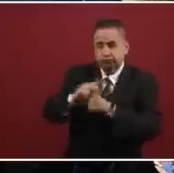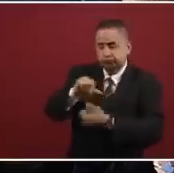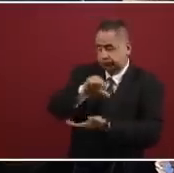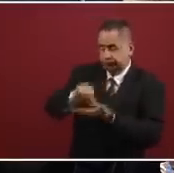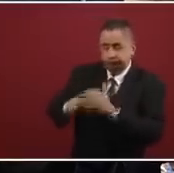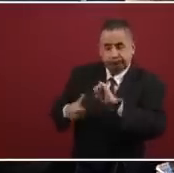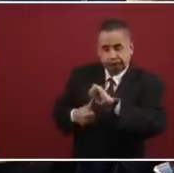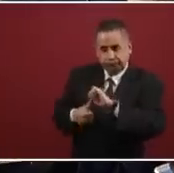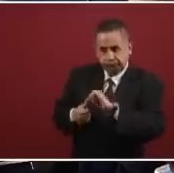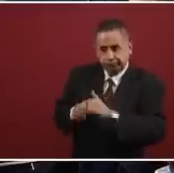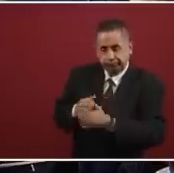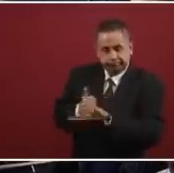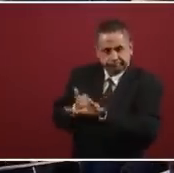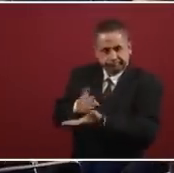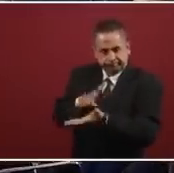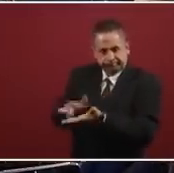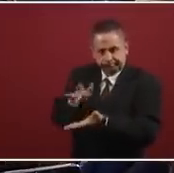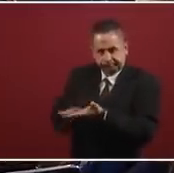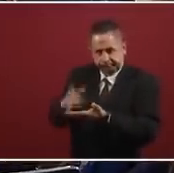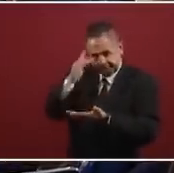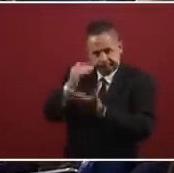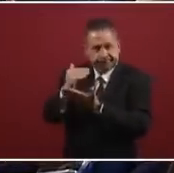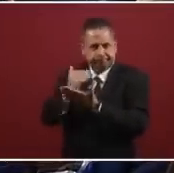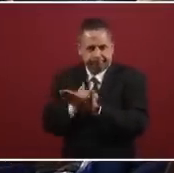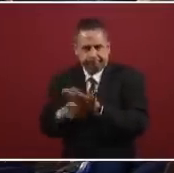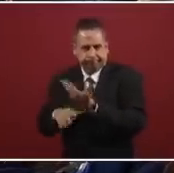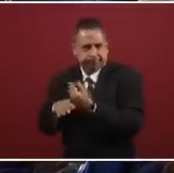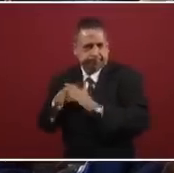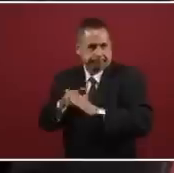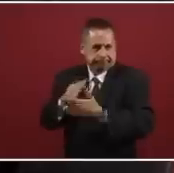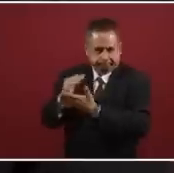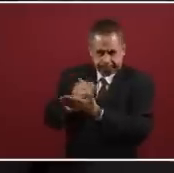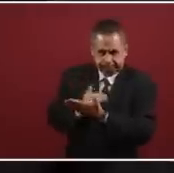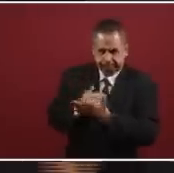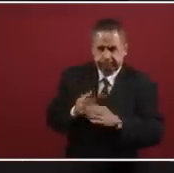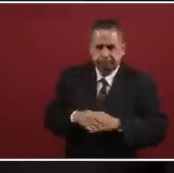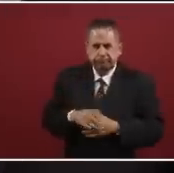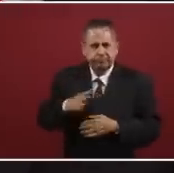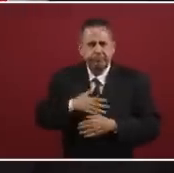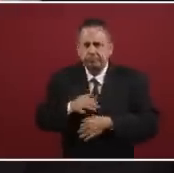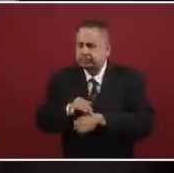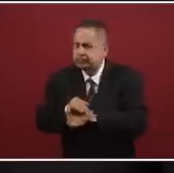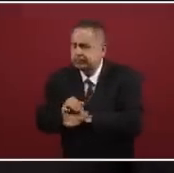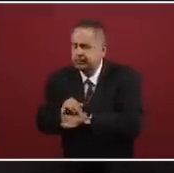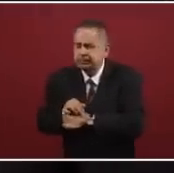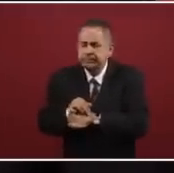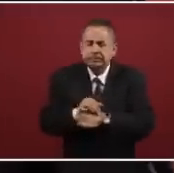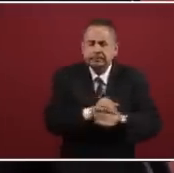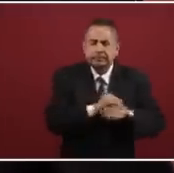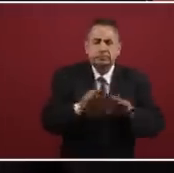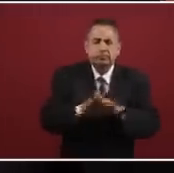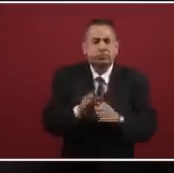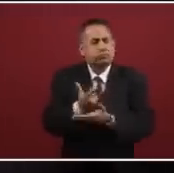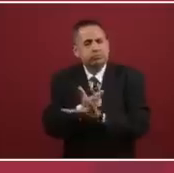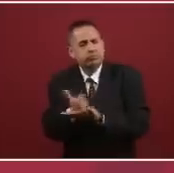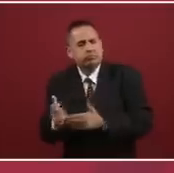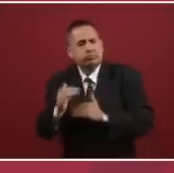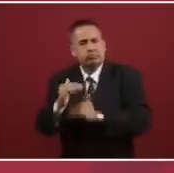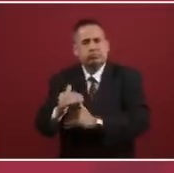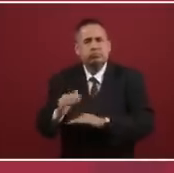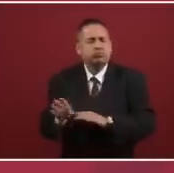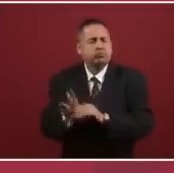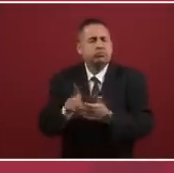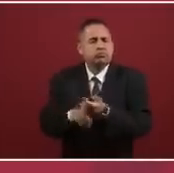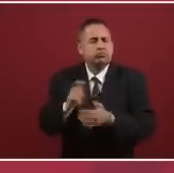Centroamérica para atemperar el fenómeno migratorio, me puse a indagar sobre el salario mínimo